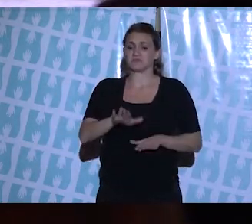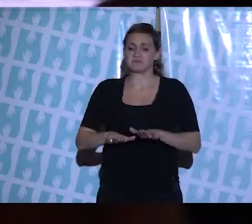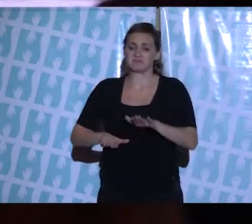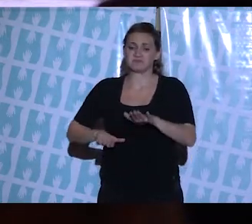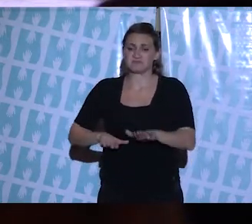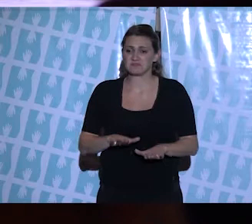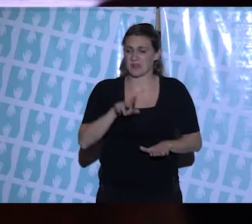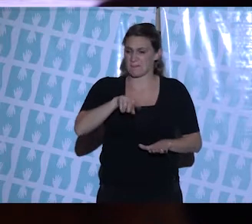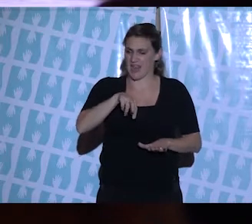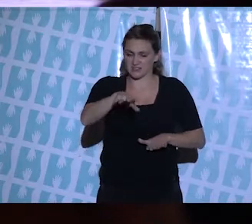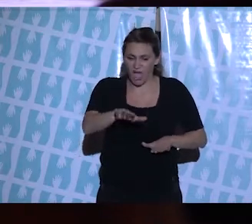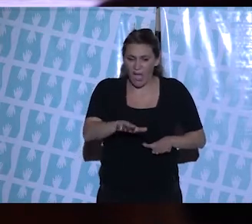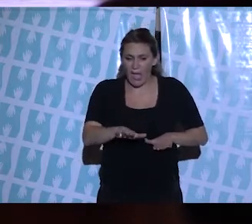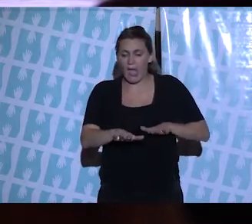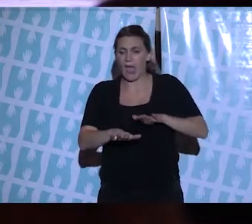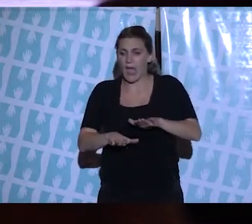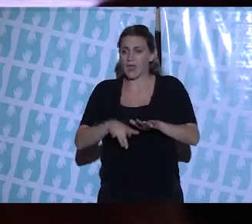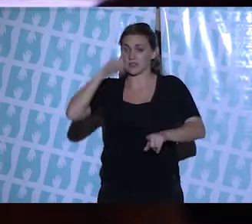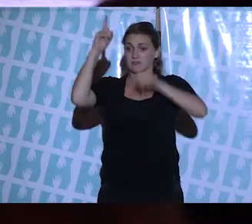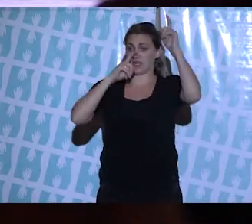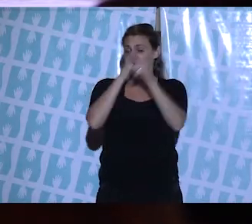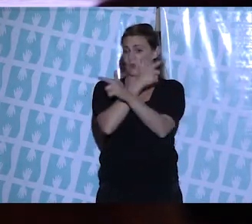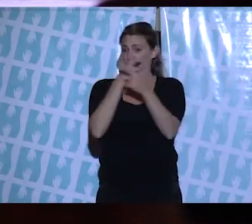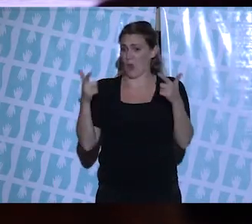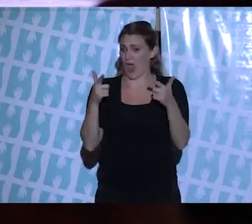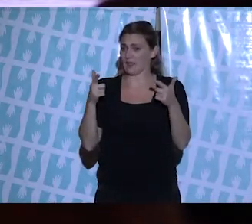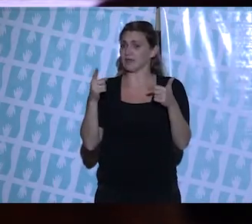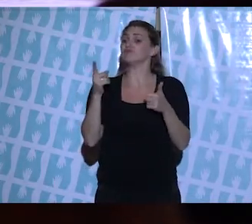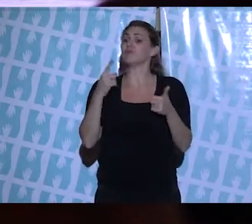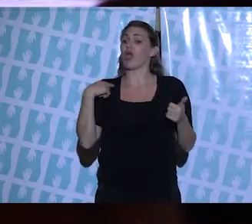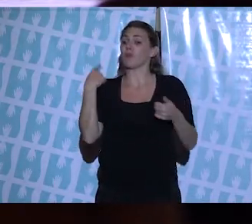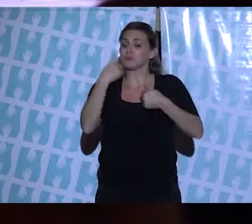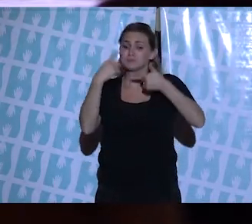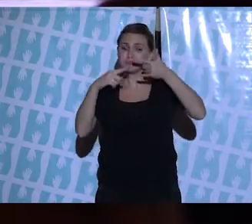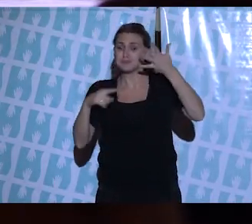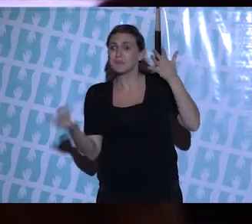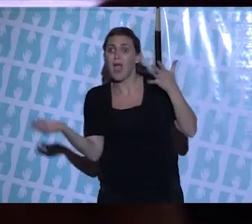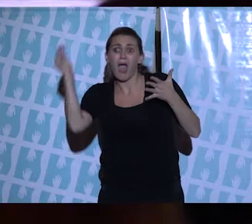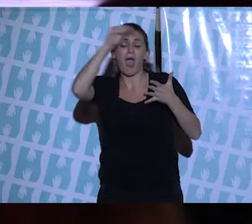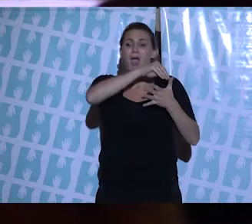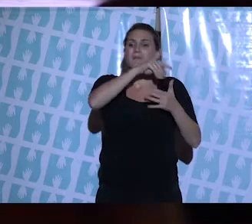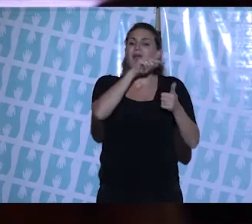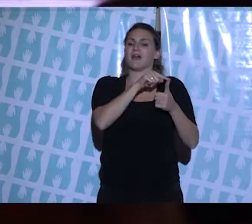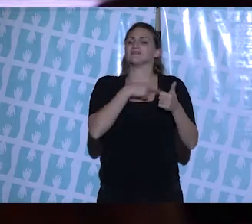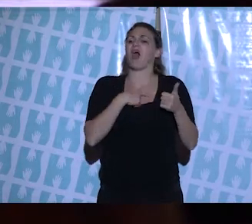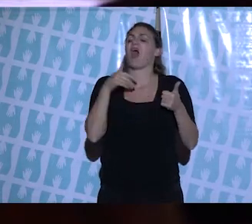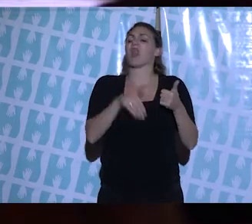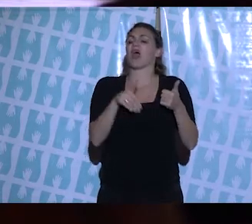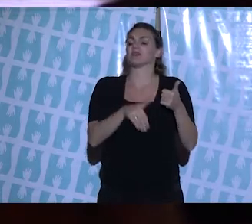caminar, disminución de la expresividad facial. Todos esos son signos que traducen